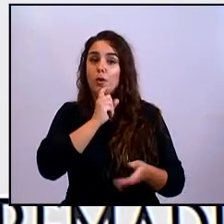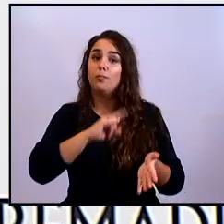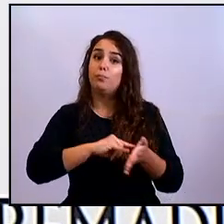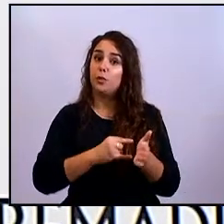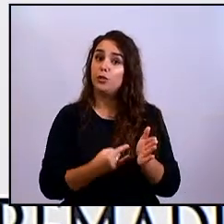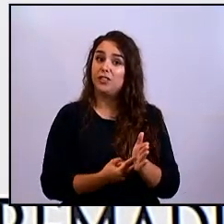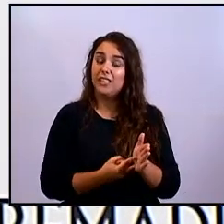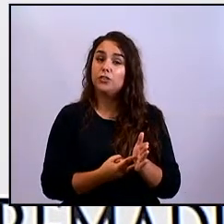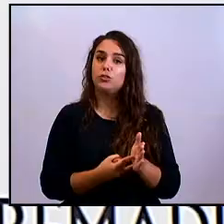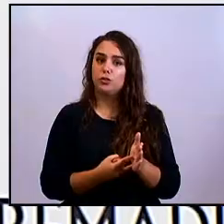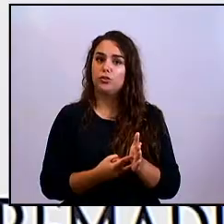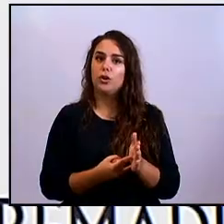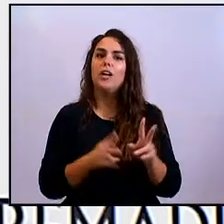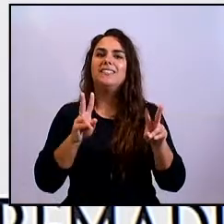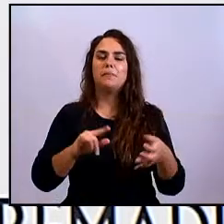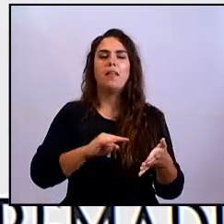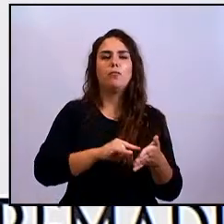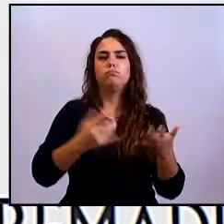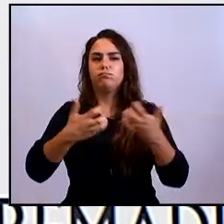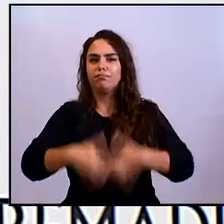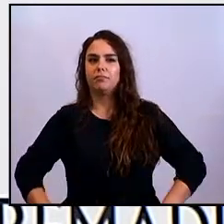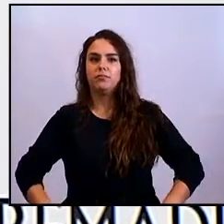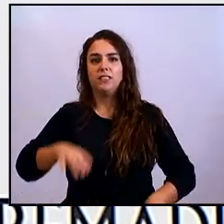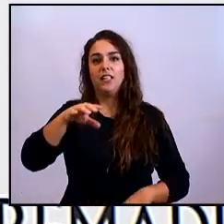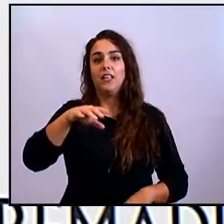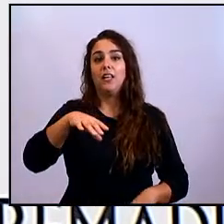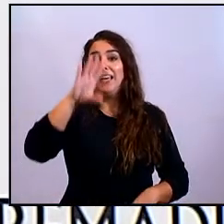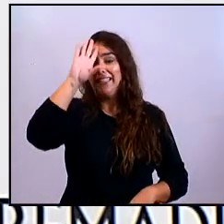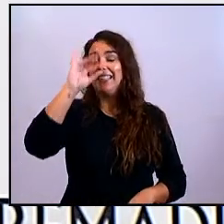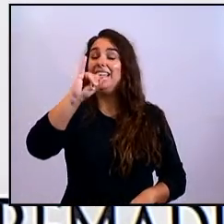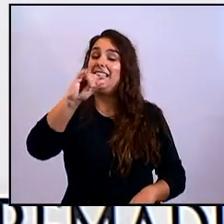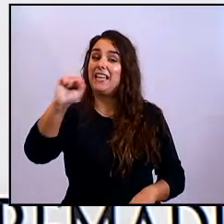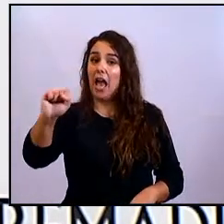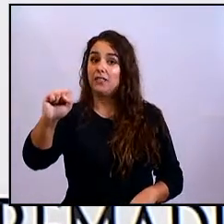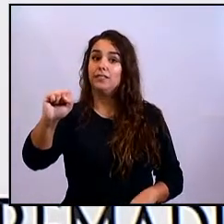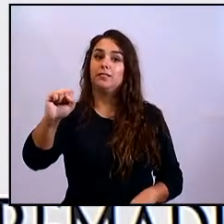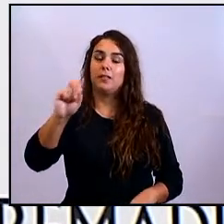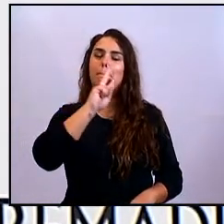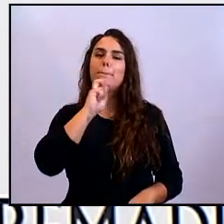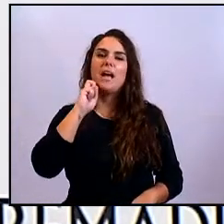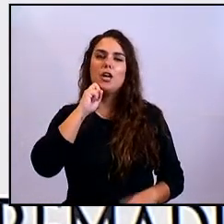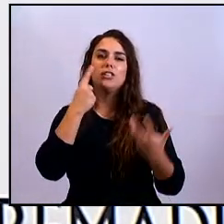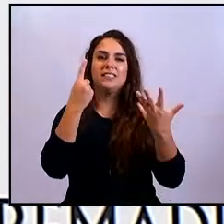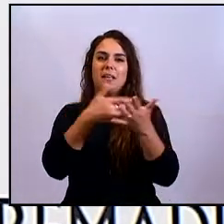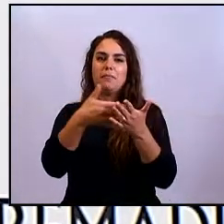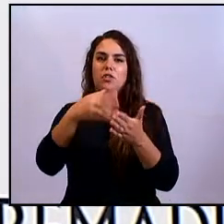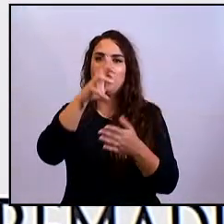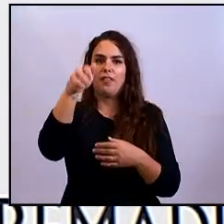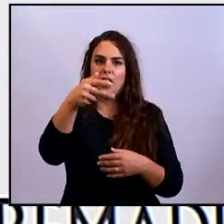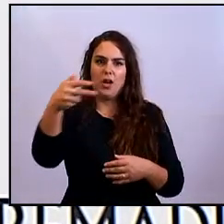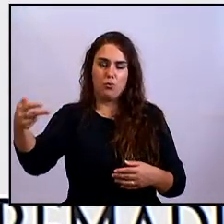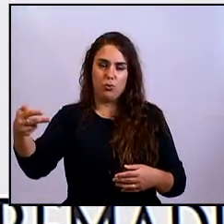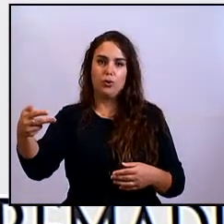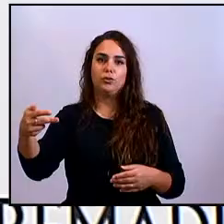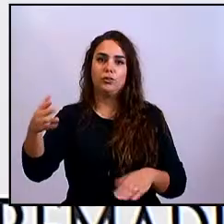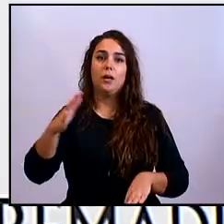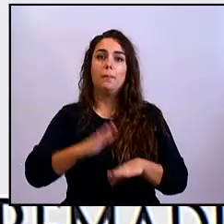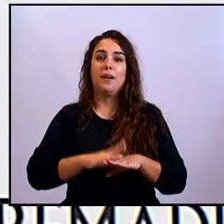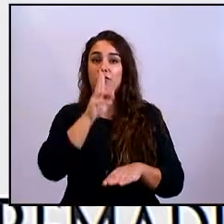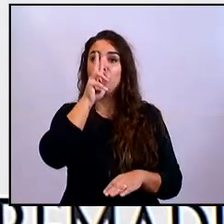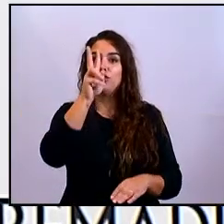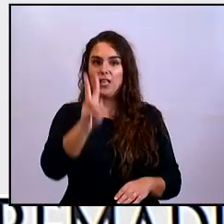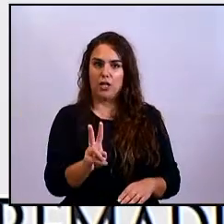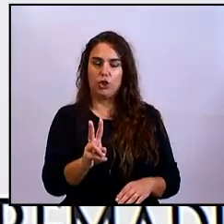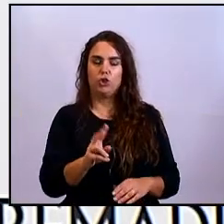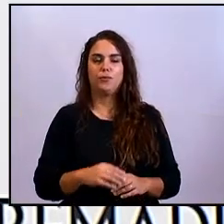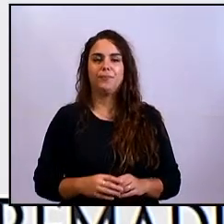de hiperautomatización con inteligencia artificial por un valor de 6 millones de euros en 2 anualidades, en los 2